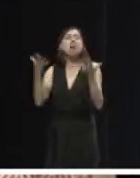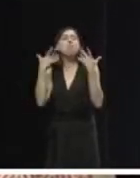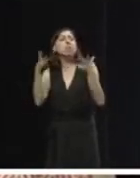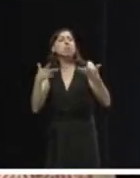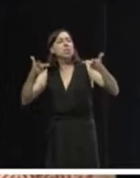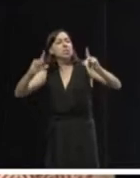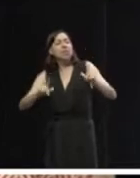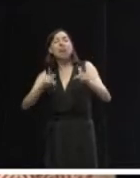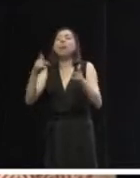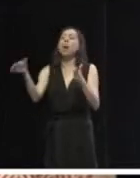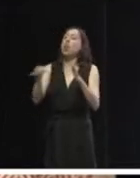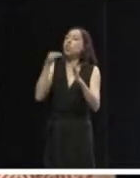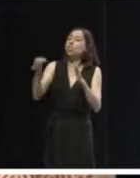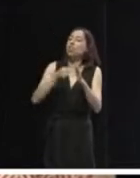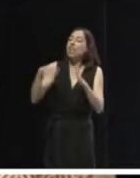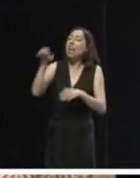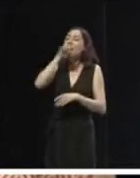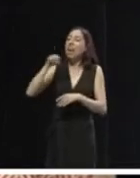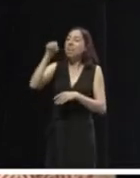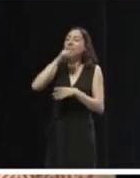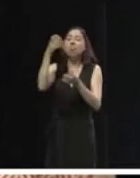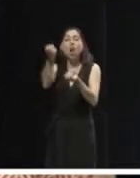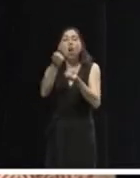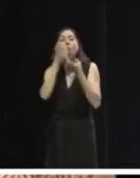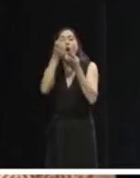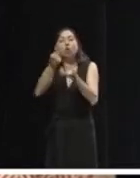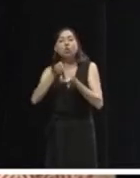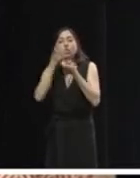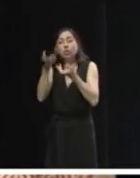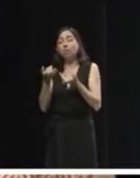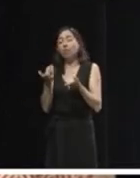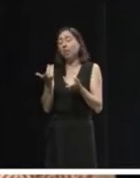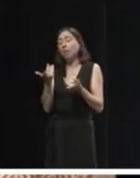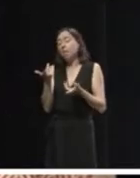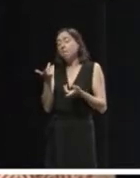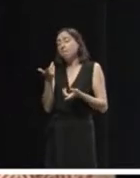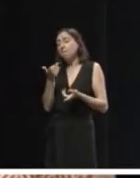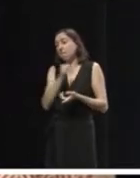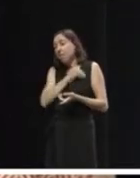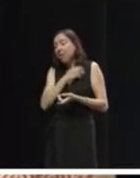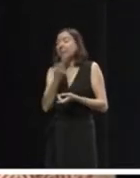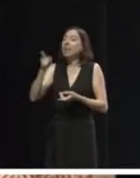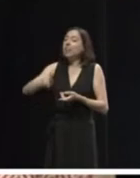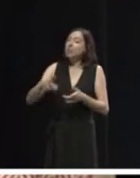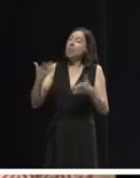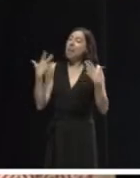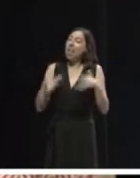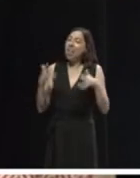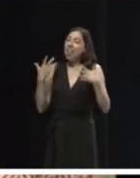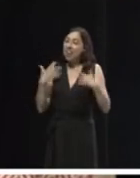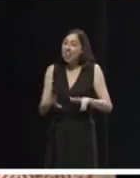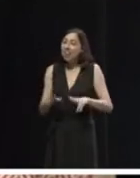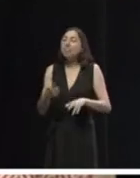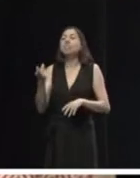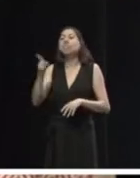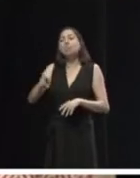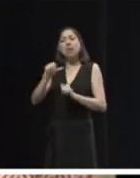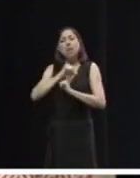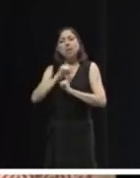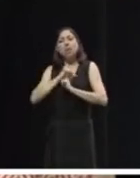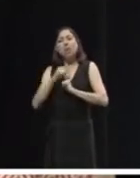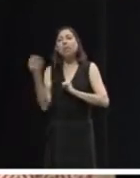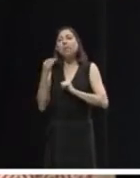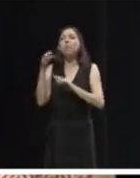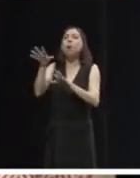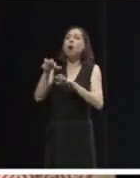cosían, cantaban, contaban sus penares y también sus alegrías y esperanzas, nosotros tenemos que aprender